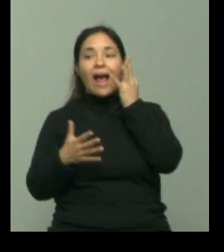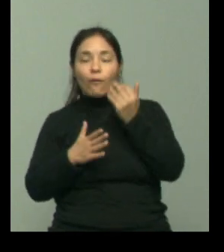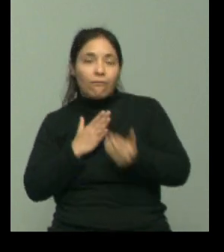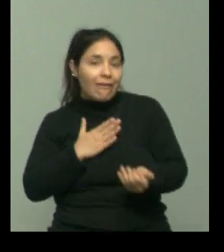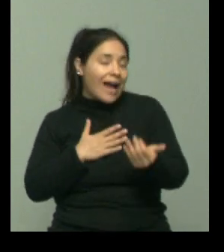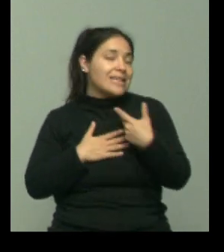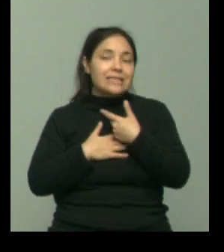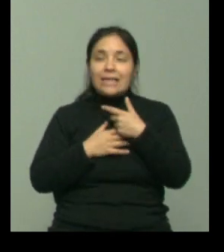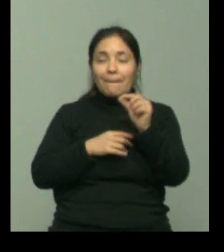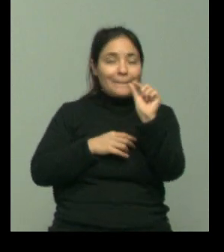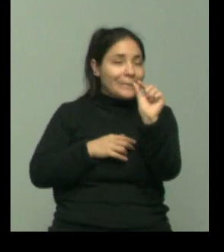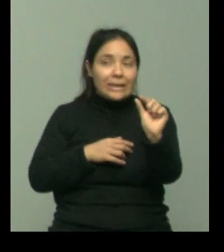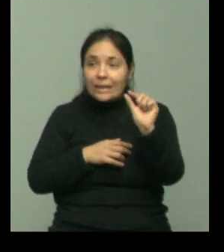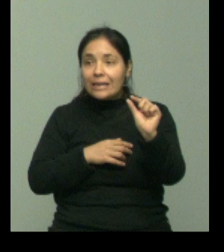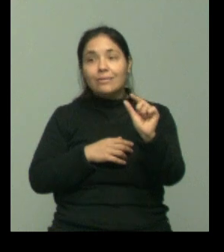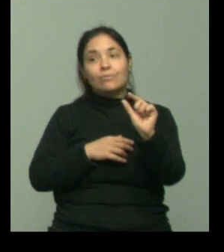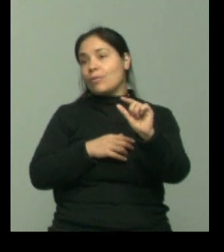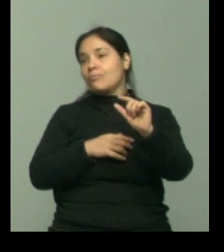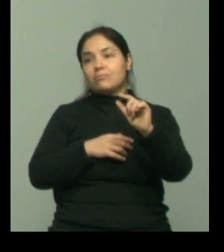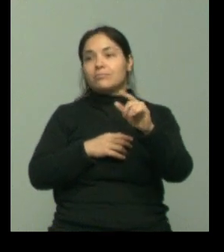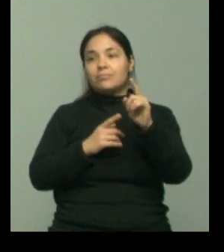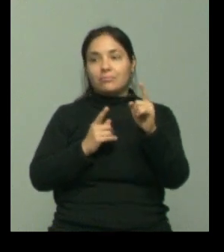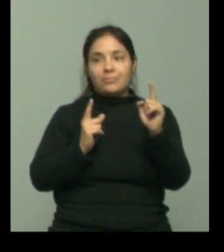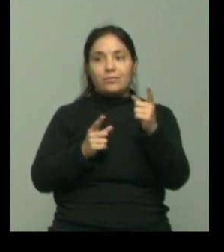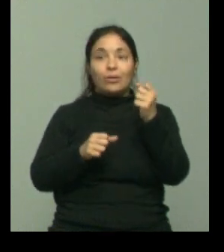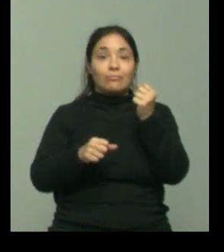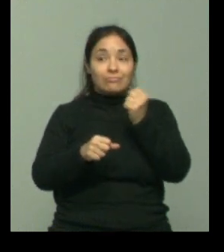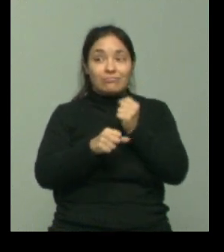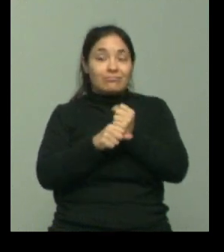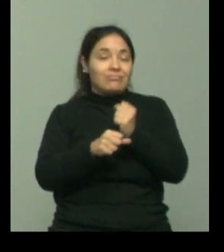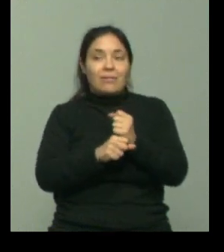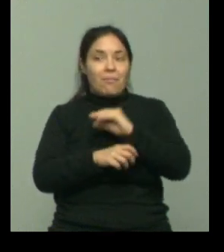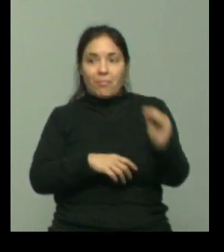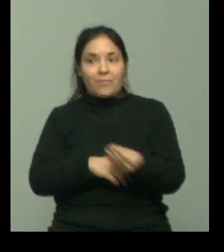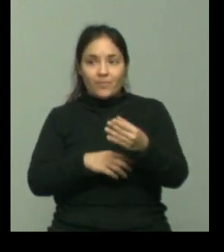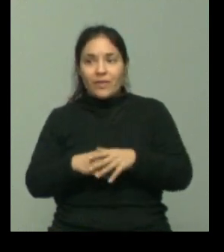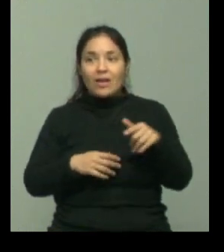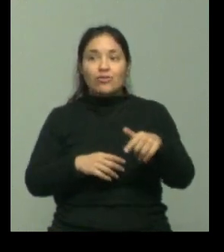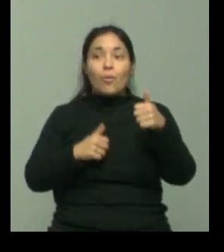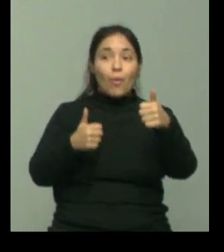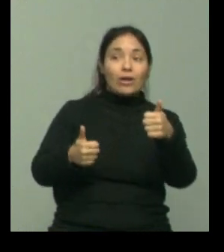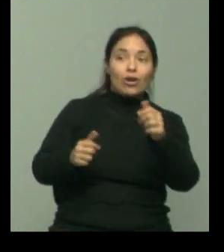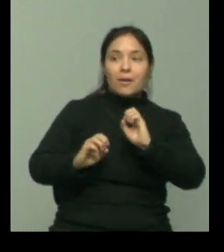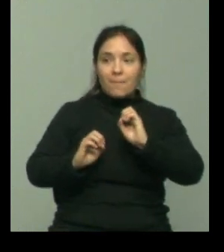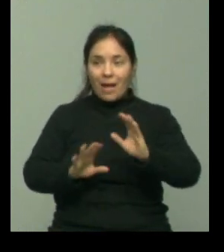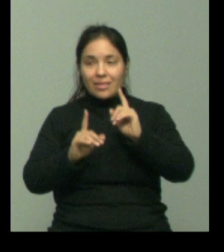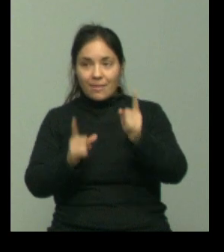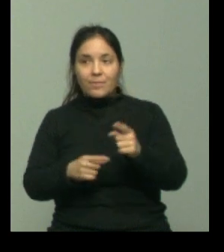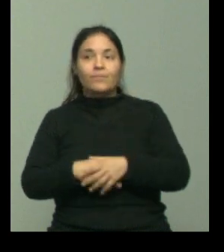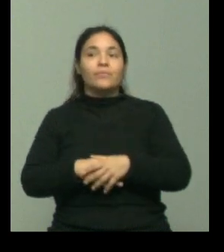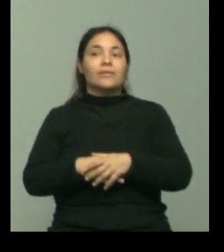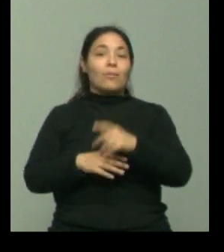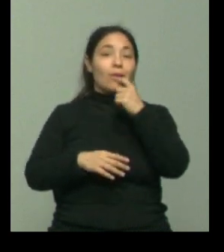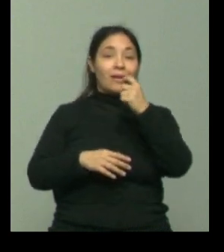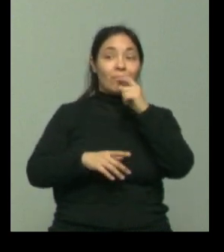mínima situación eso, que todo el trabajo que hiciste... Que eso en realidad es bueno y malo. Claro. Porque... Tal vez no sos el candidato